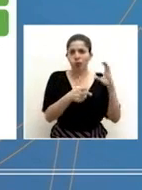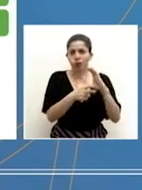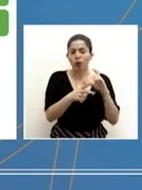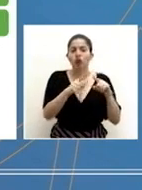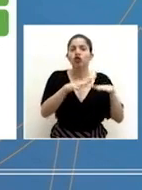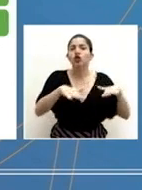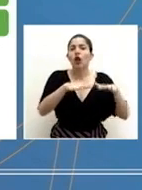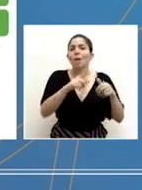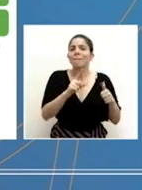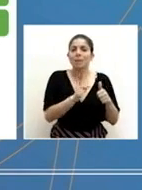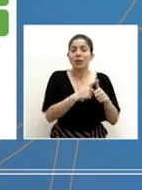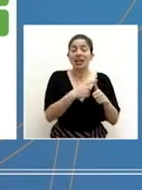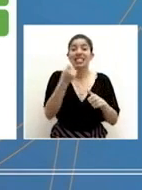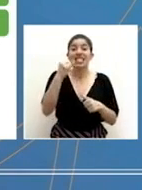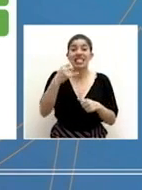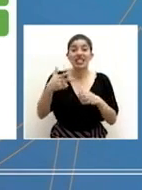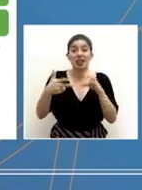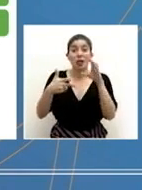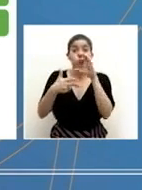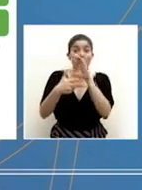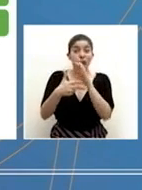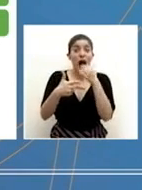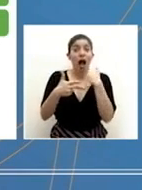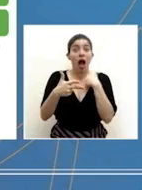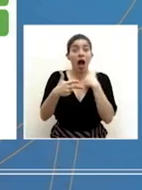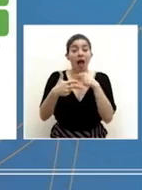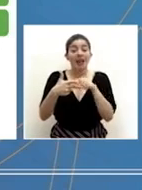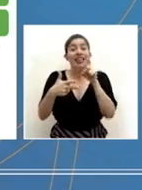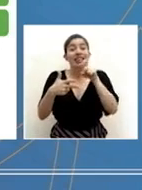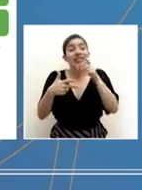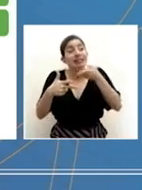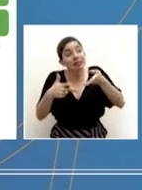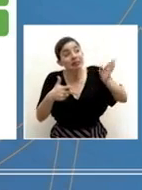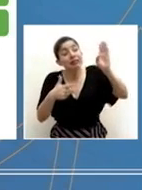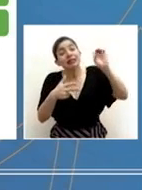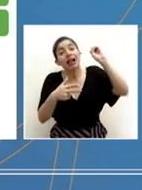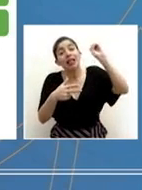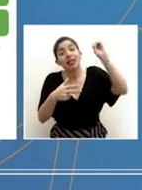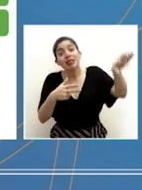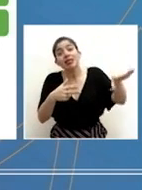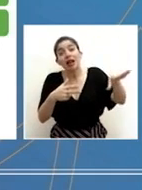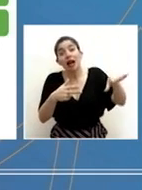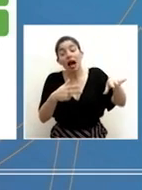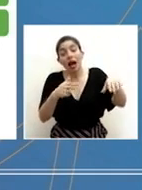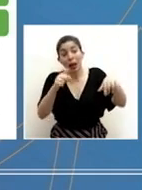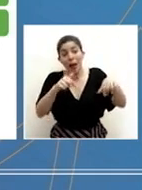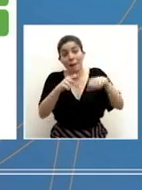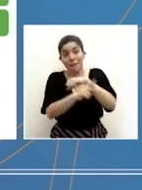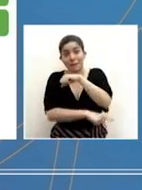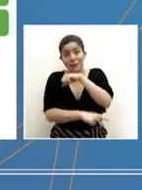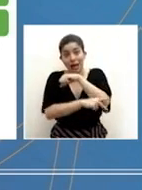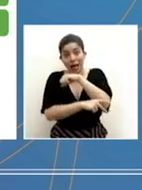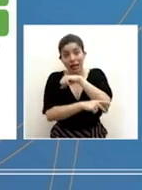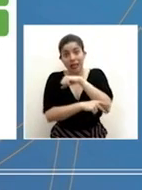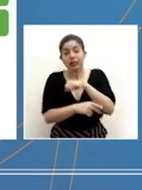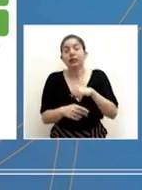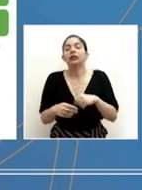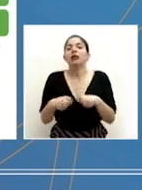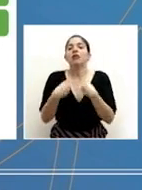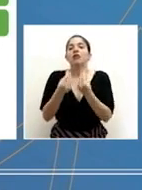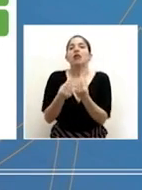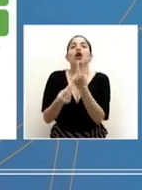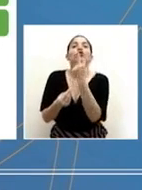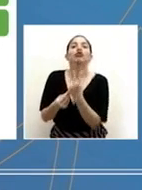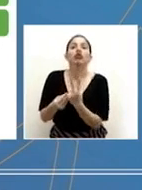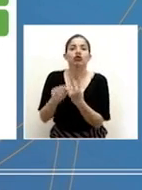Sin embargo, si llega con carga y tiene que ir a dejar esa carga ya a territorio nacional, se presentan